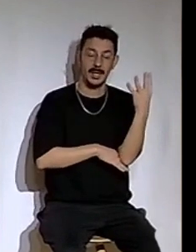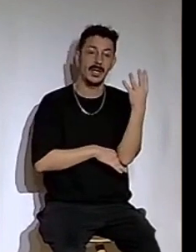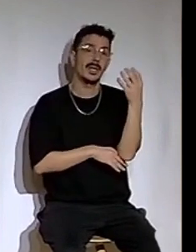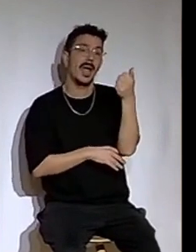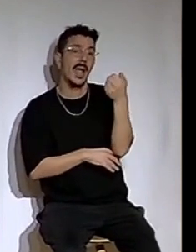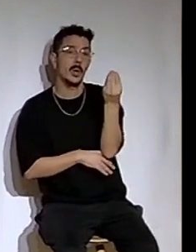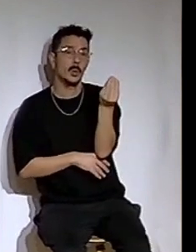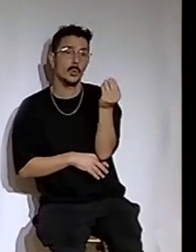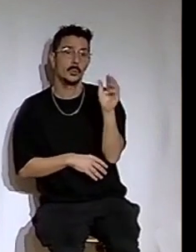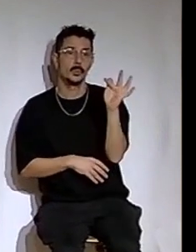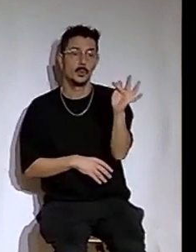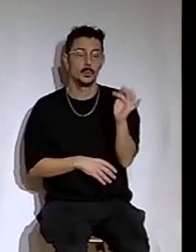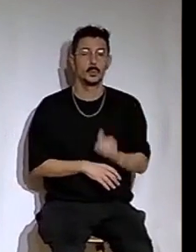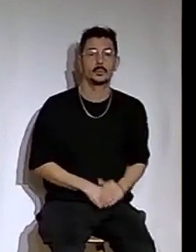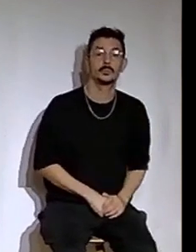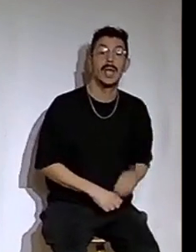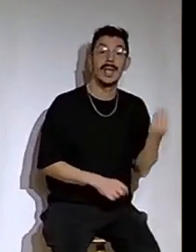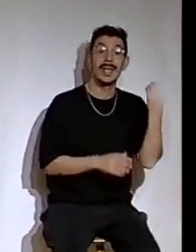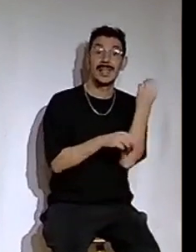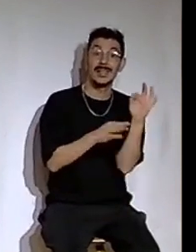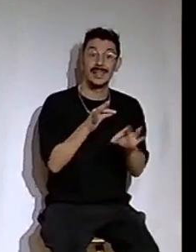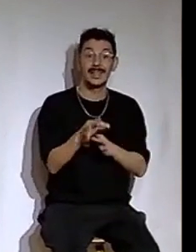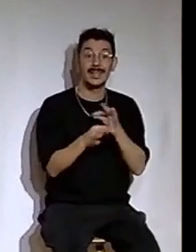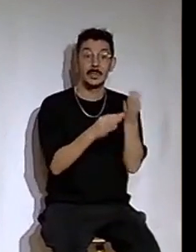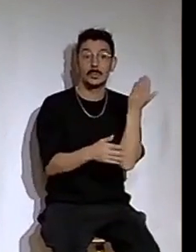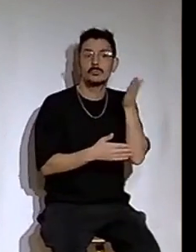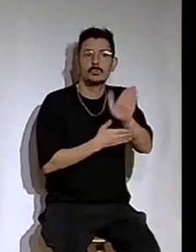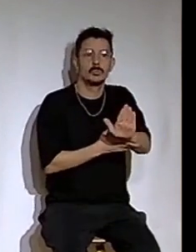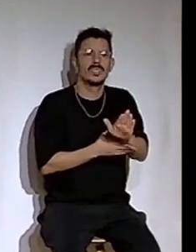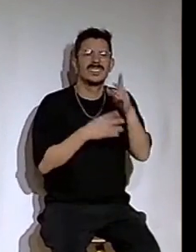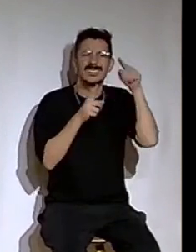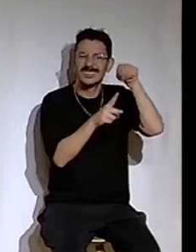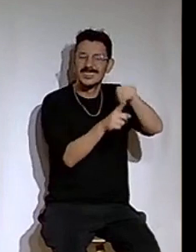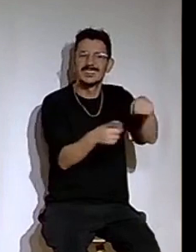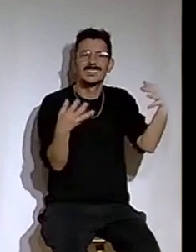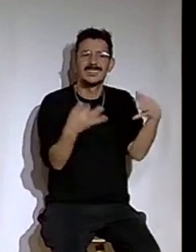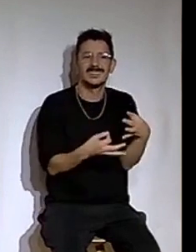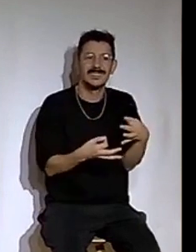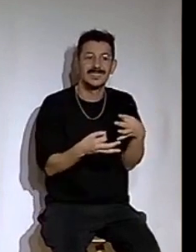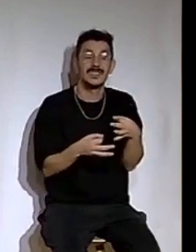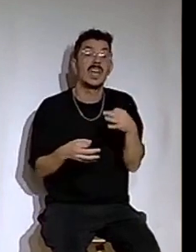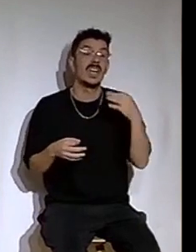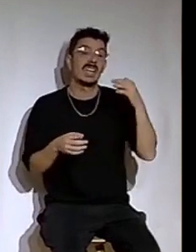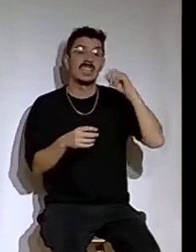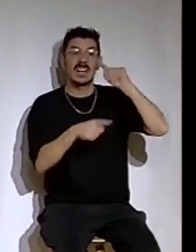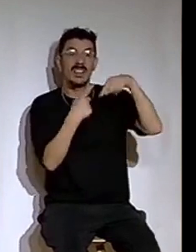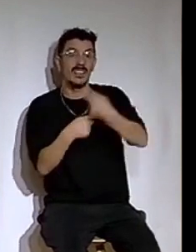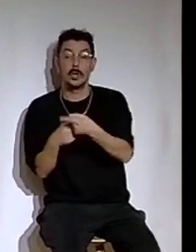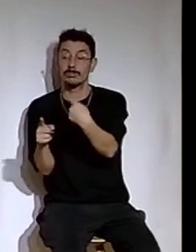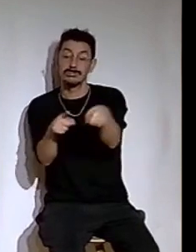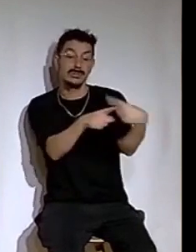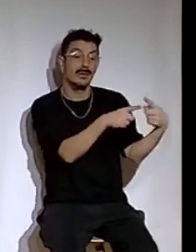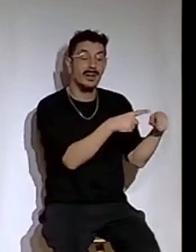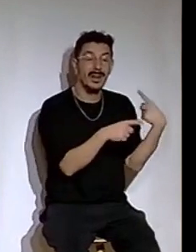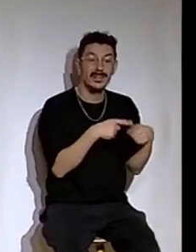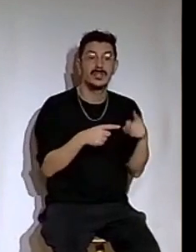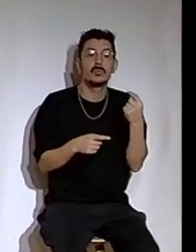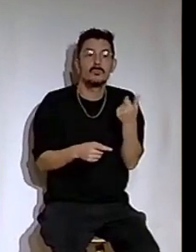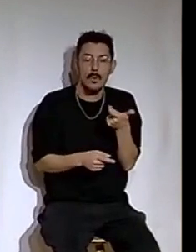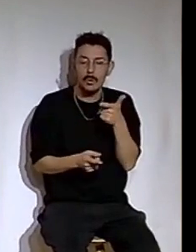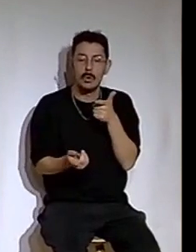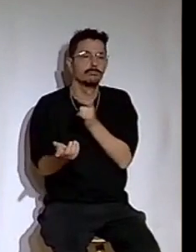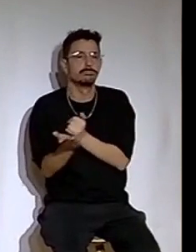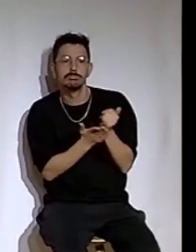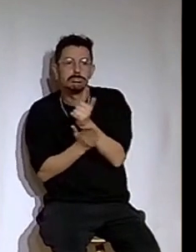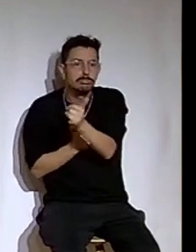la propuesta de este ciclo es generar un recorrido por diferentes tradiciones y por diferentes visiones también Empezando por la Expo que hoy